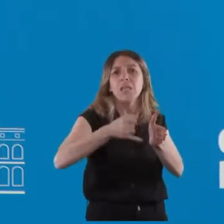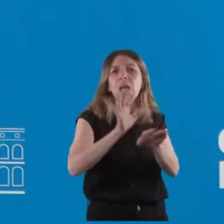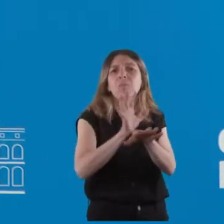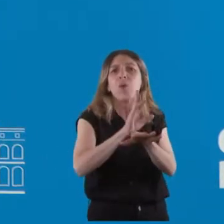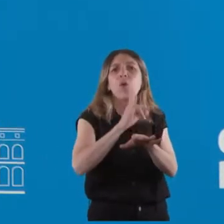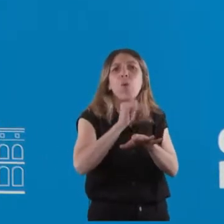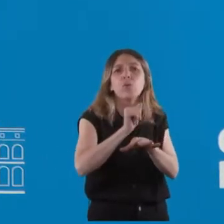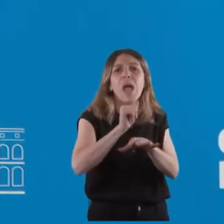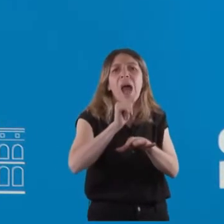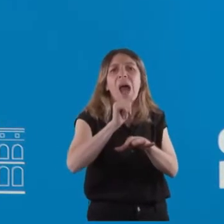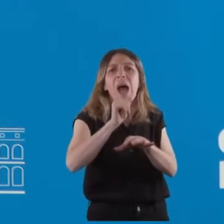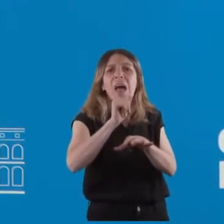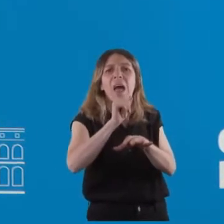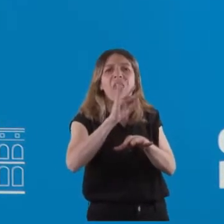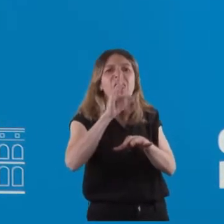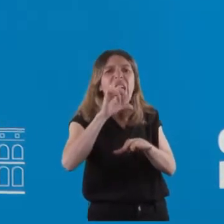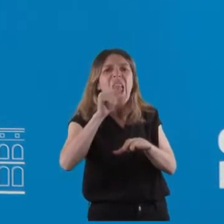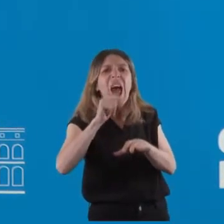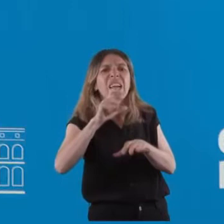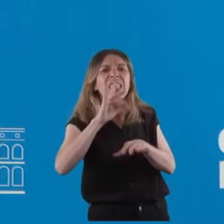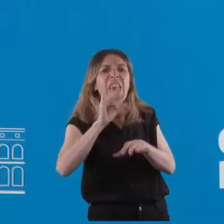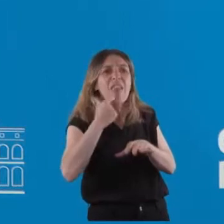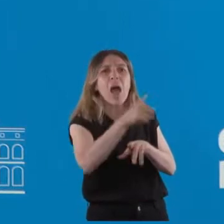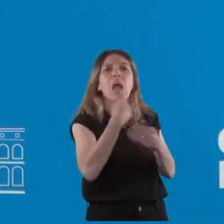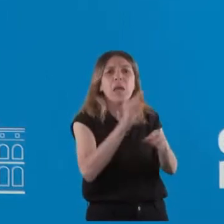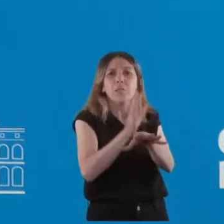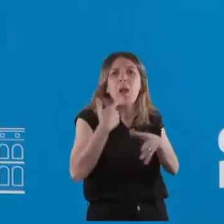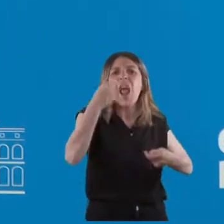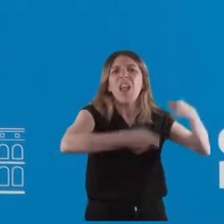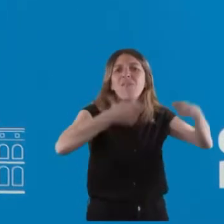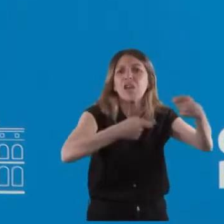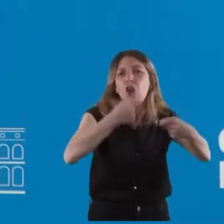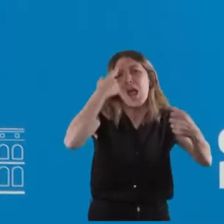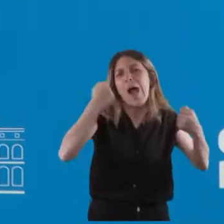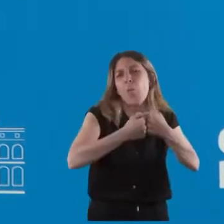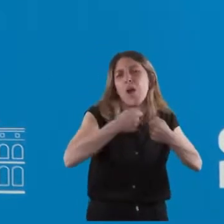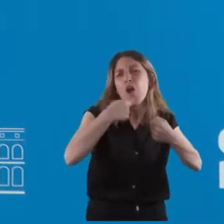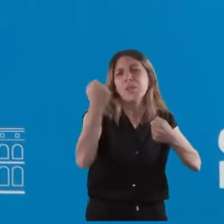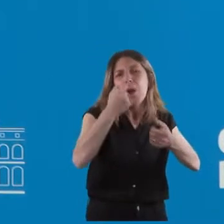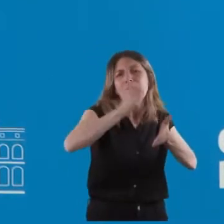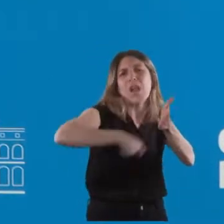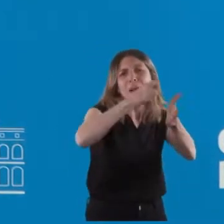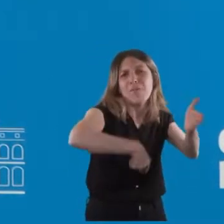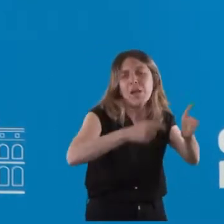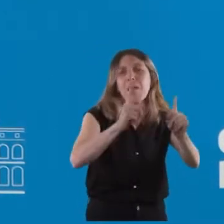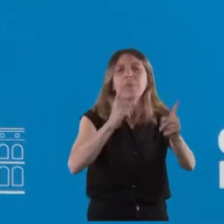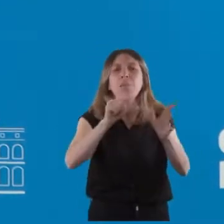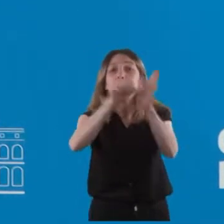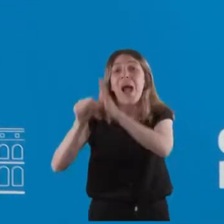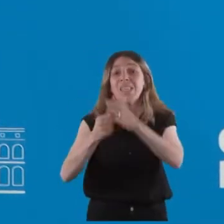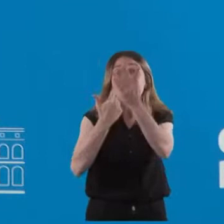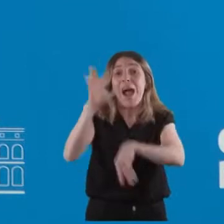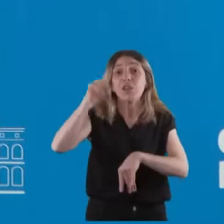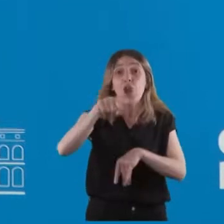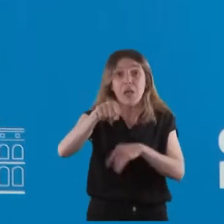ustedes saben es una serie de inversiones de acuerdos muy importantes que la mayoría de los países